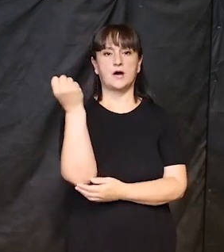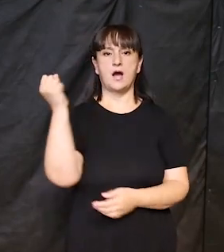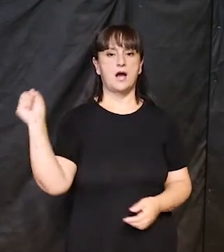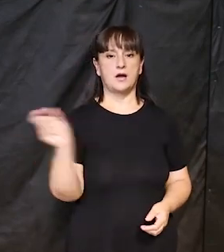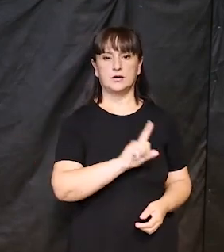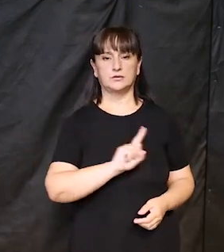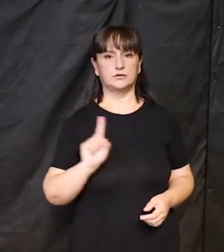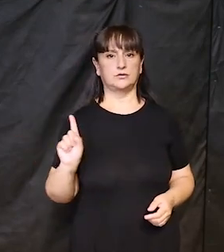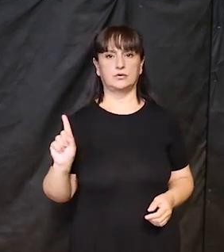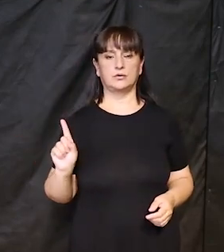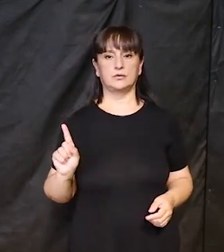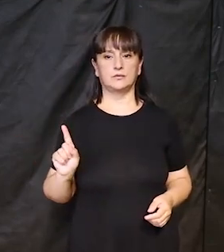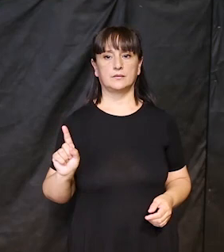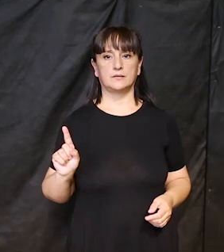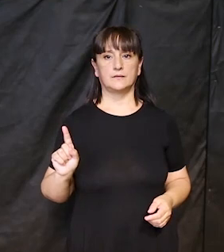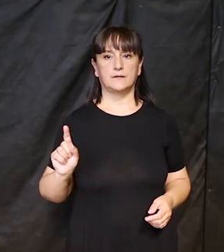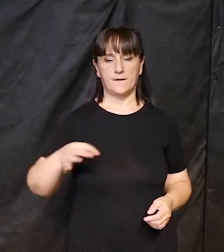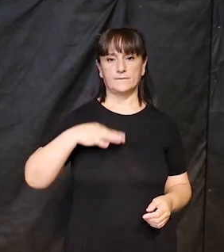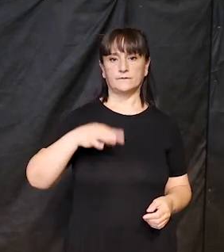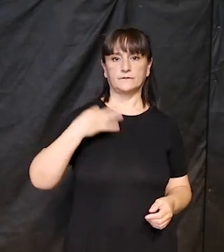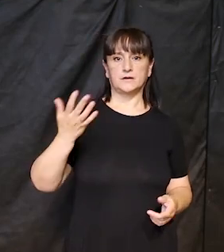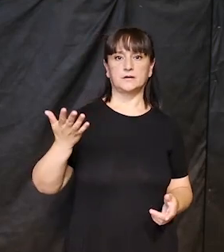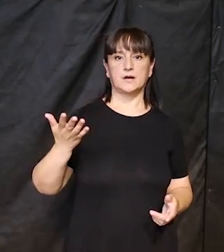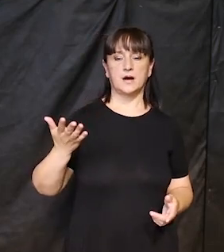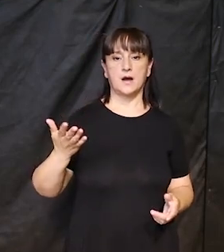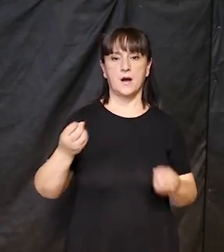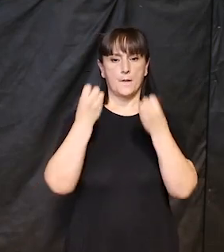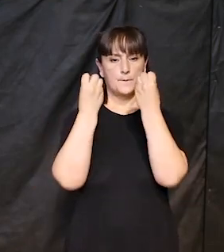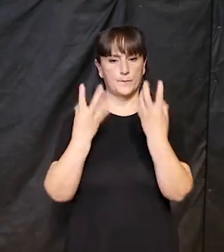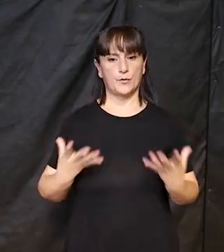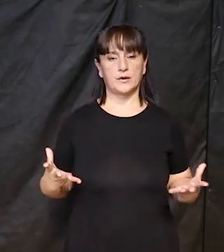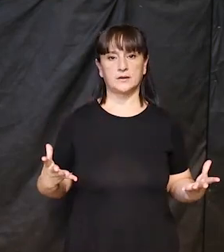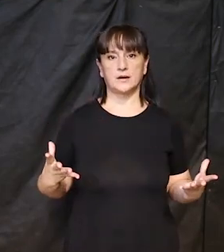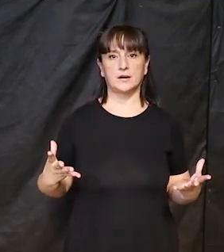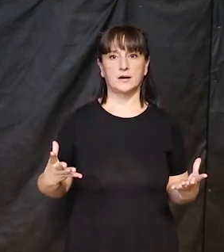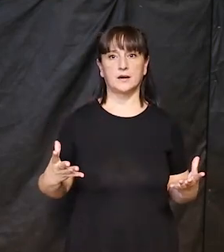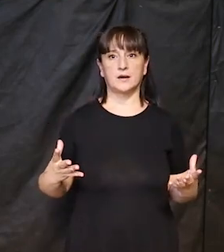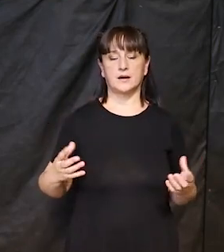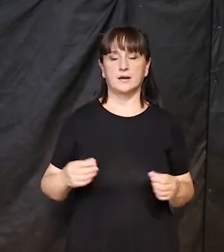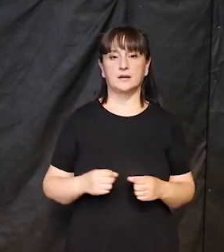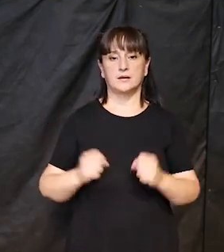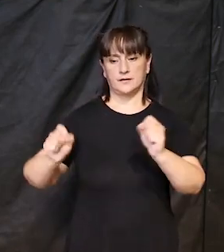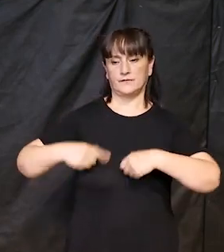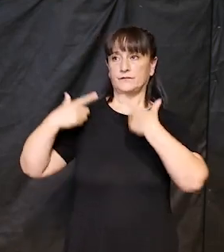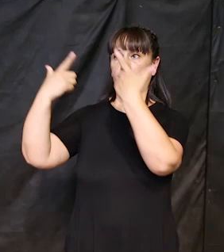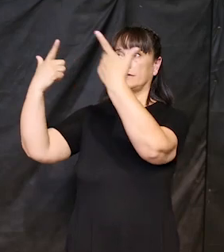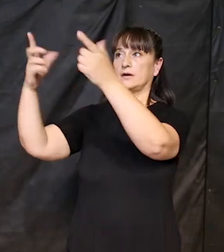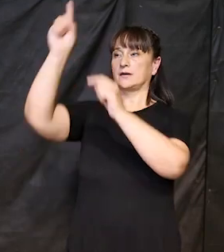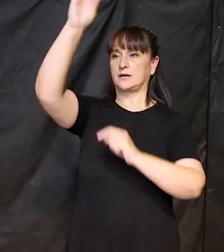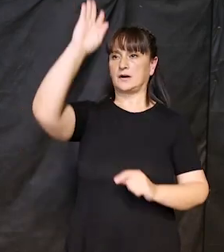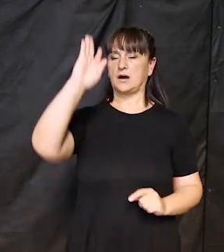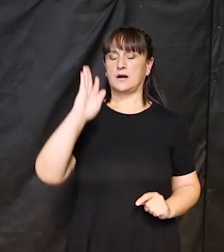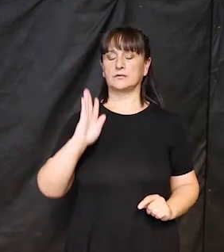persona famosa sino simplemente tener una vida que agrada a dios y eso hace que nuestra vida tenga propósito y